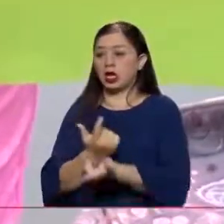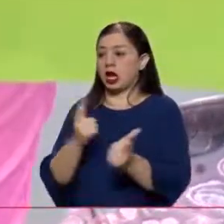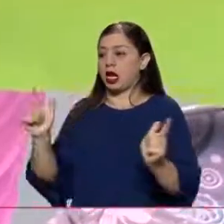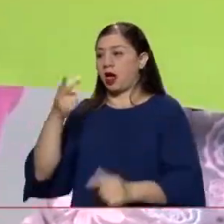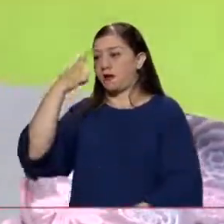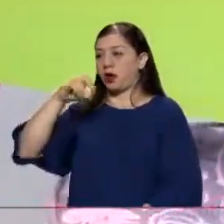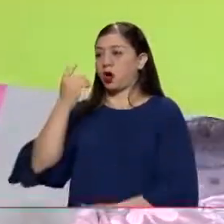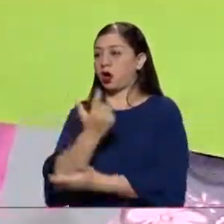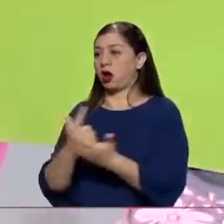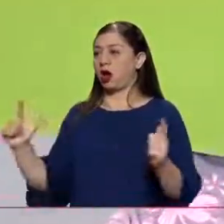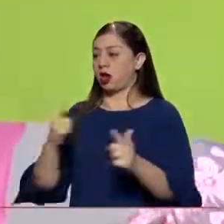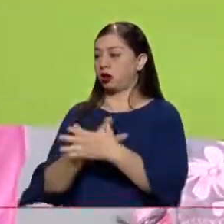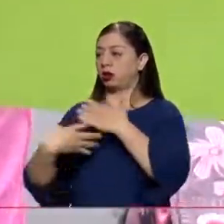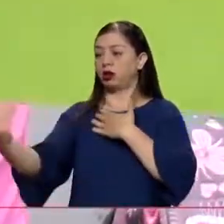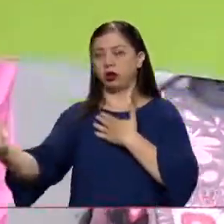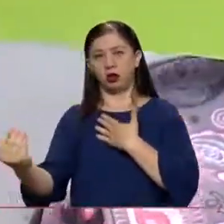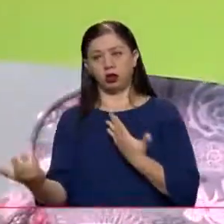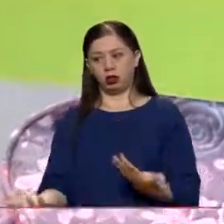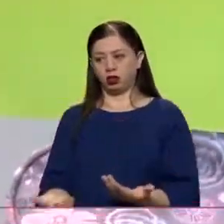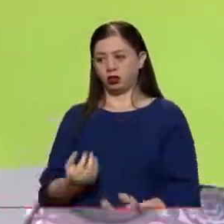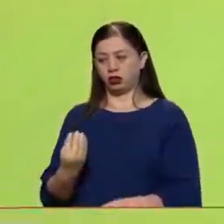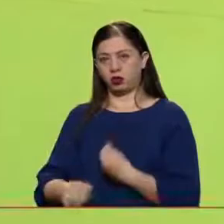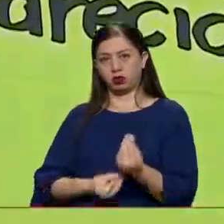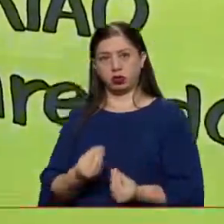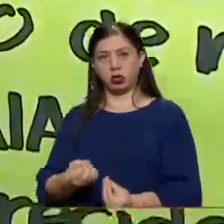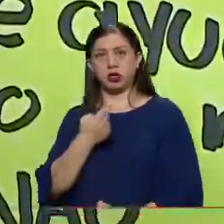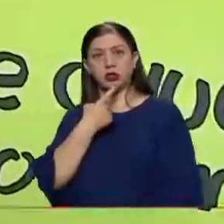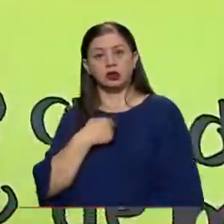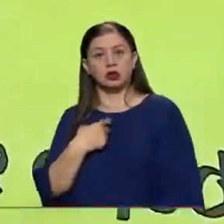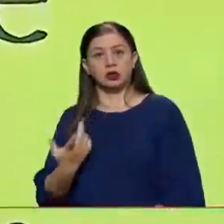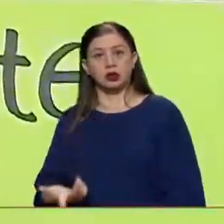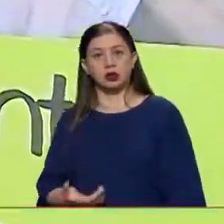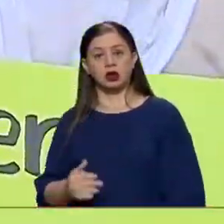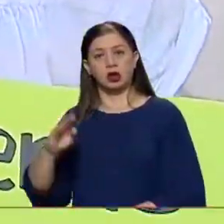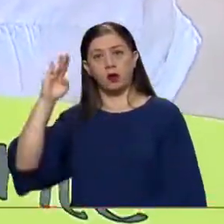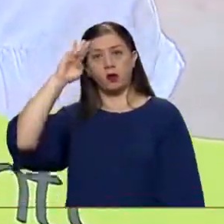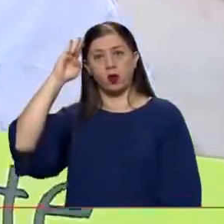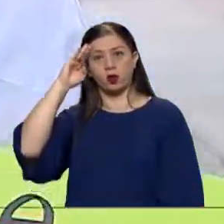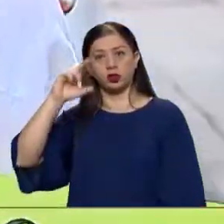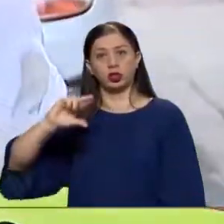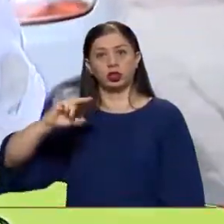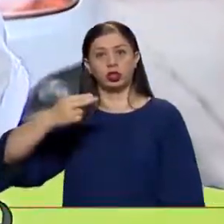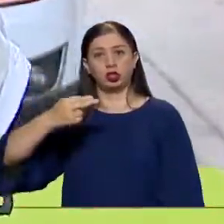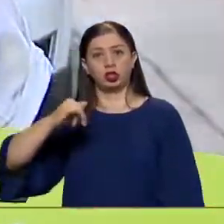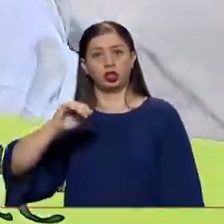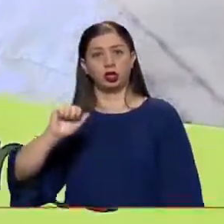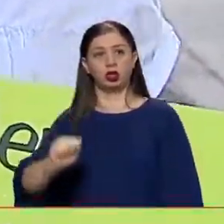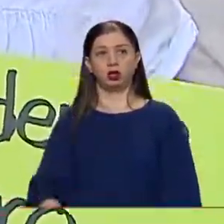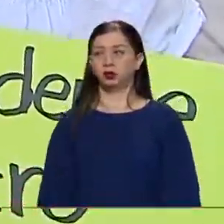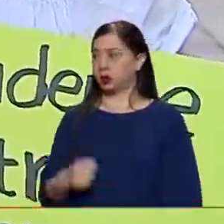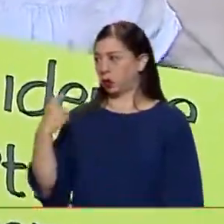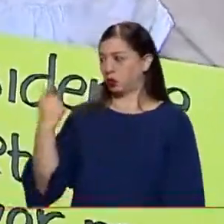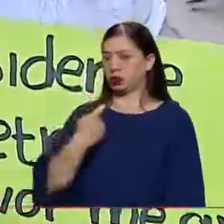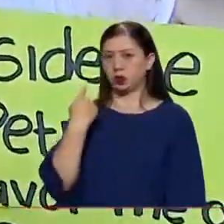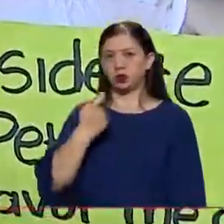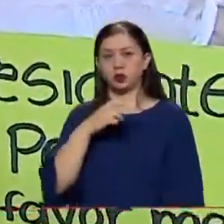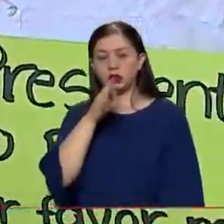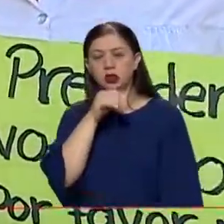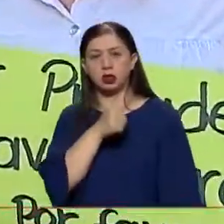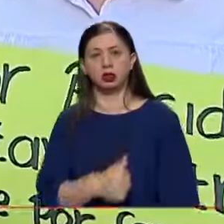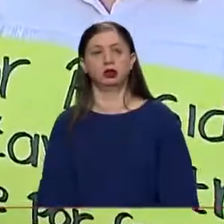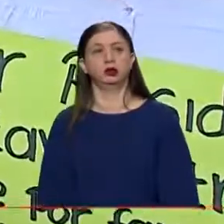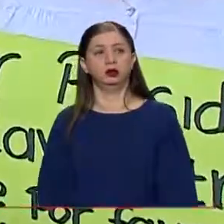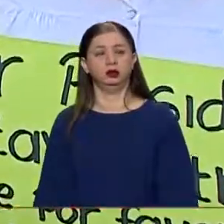libertad, hasta aquí llega nuestro trabajo. Eso es lo que responden los señores agentes de Chía. Y no aparece. Ya ha tratado de